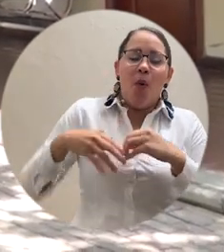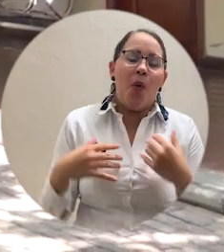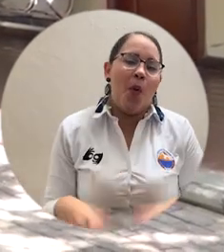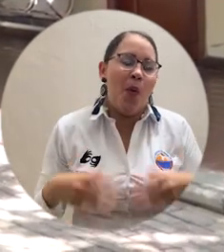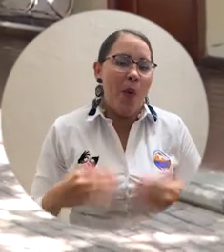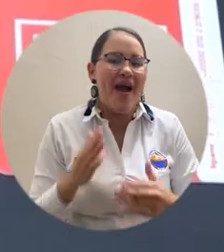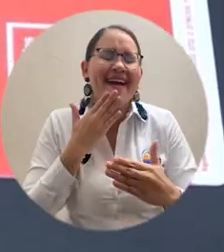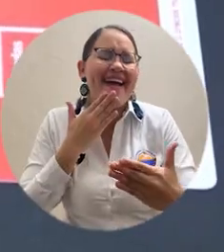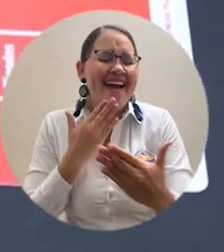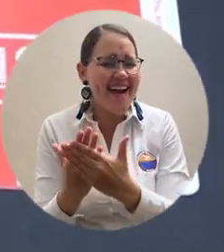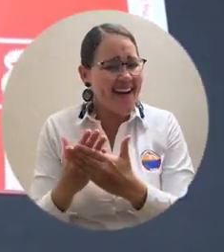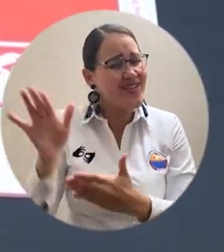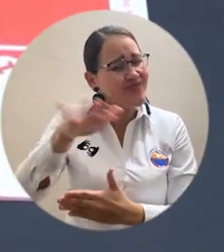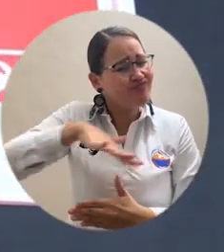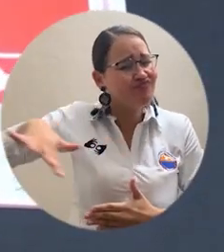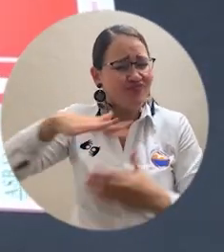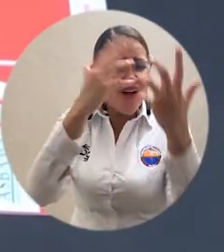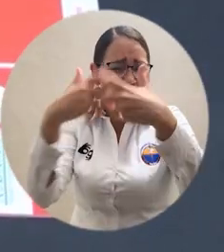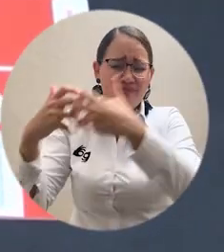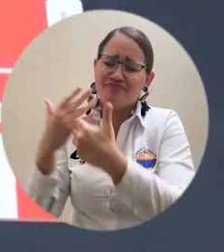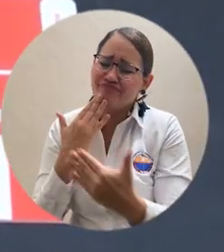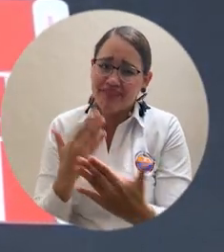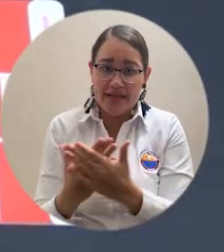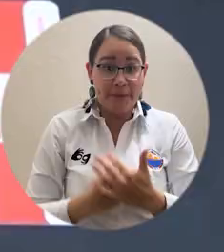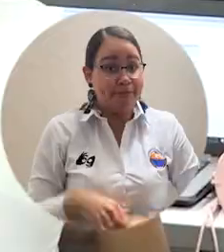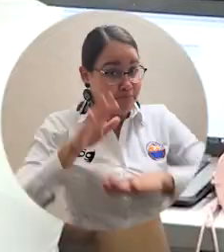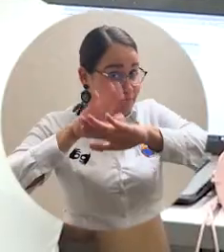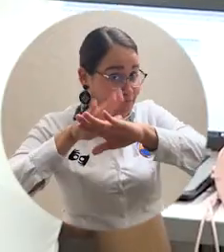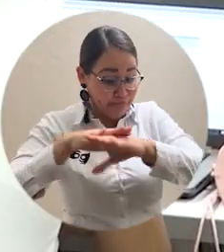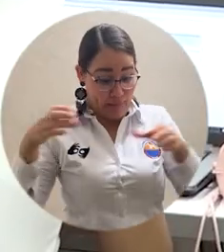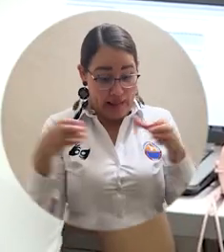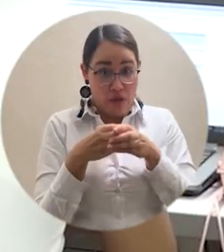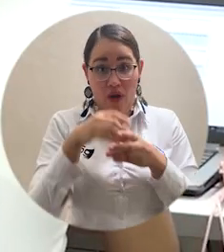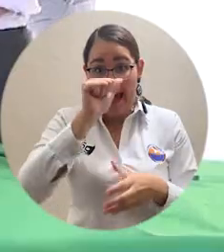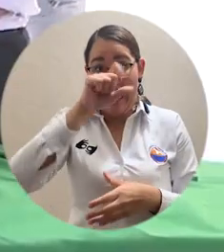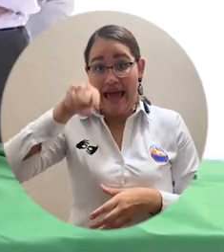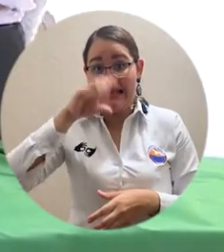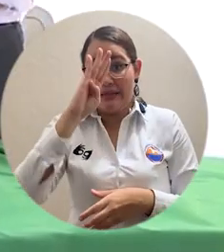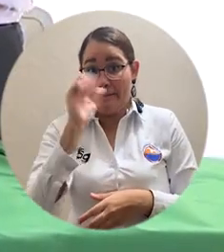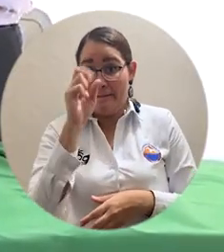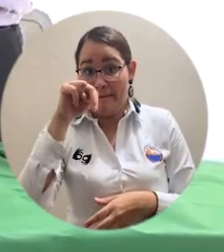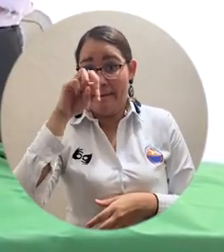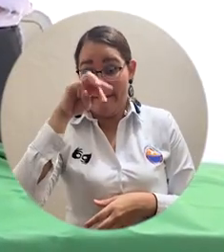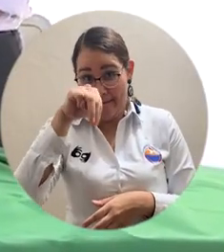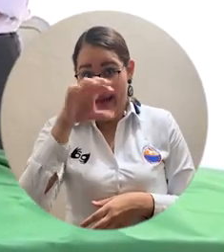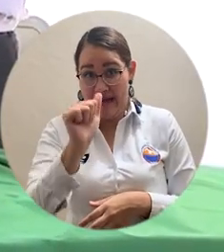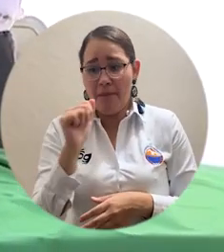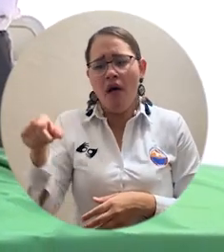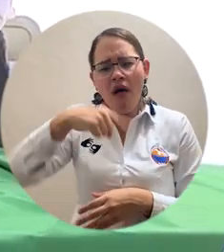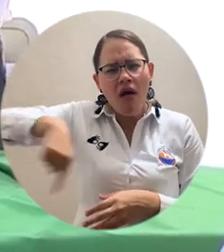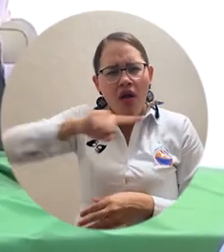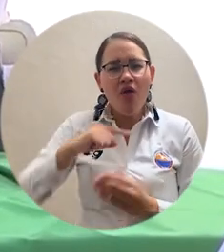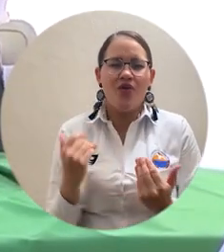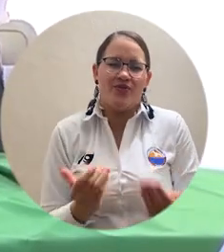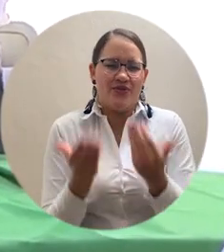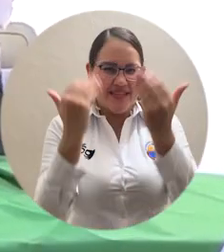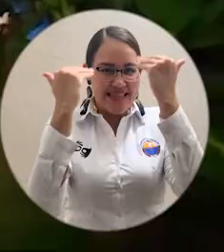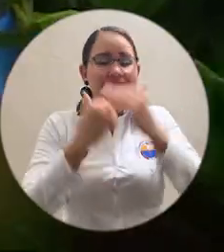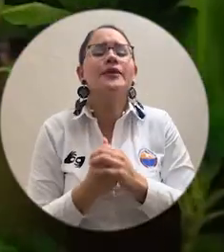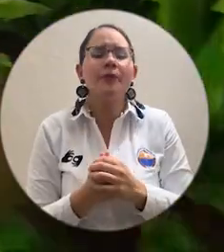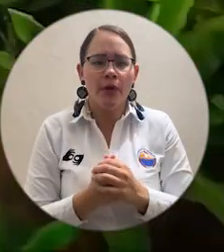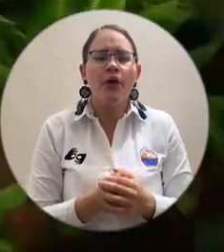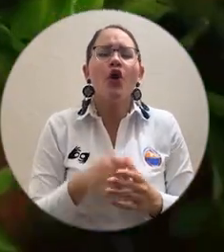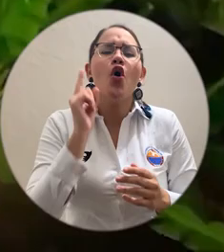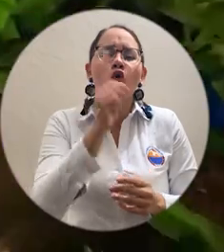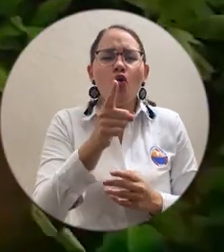sector empresarial. Cabe resaltar que esta donación de ASBAMA al estudiantado de esa institución se lleva a cabo en el marco de la alianza estratégica